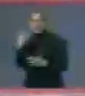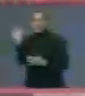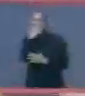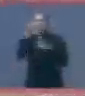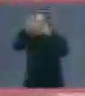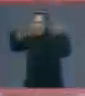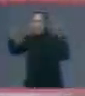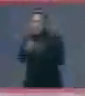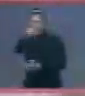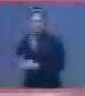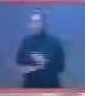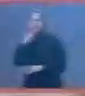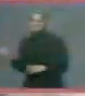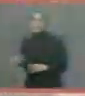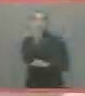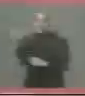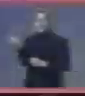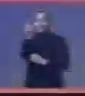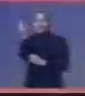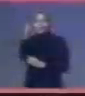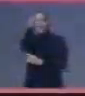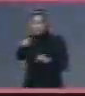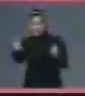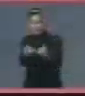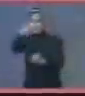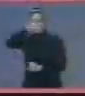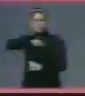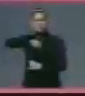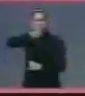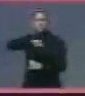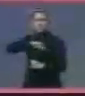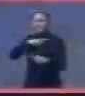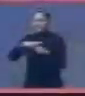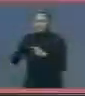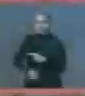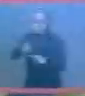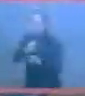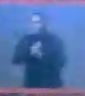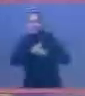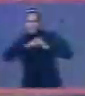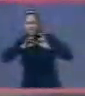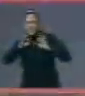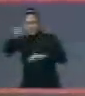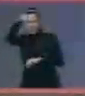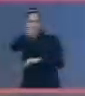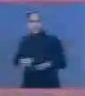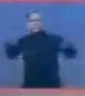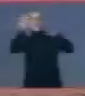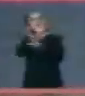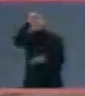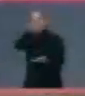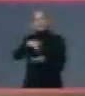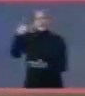Mundo entero siicharrero Todo lo Que yo más Quiero Esta noche ya está